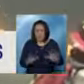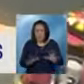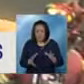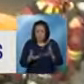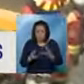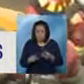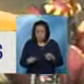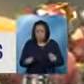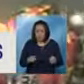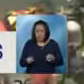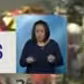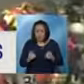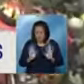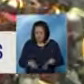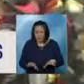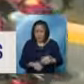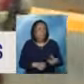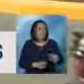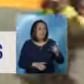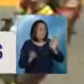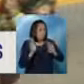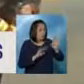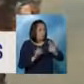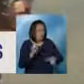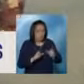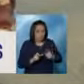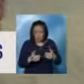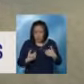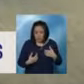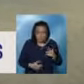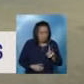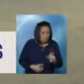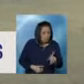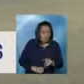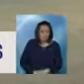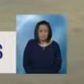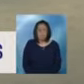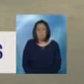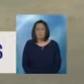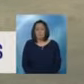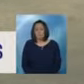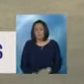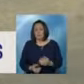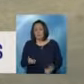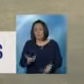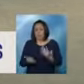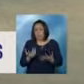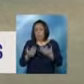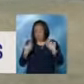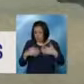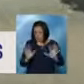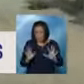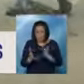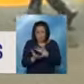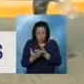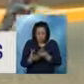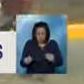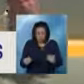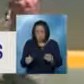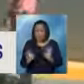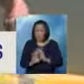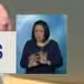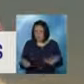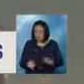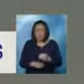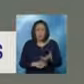control, que es una de las cosas y preocupaciones que la gente también que transita tiene. Sí, así es. Bueno, el fuego ya ha sido controlado y lo que estamos